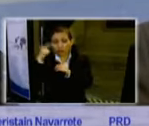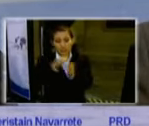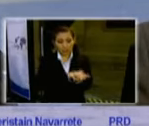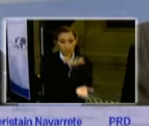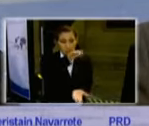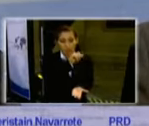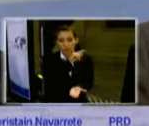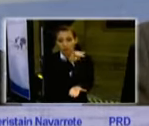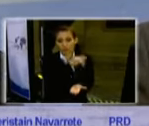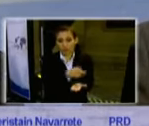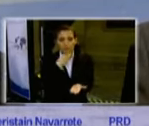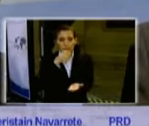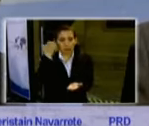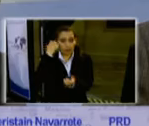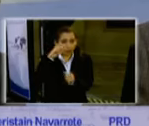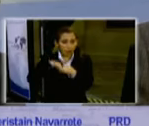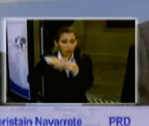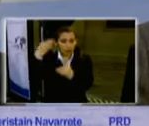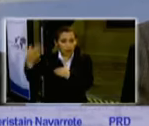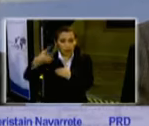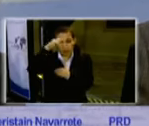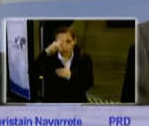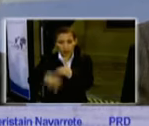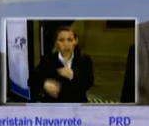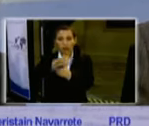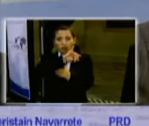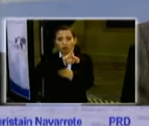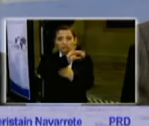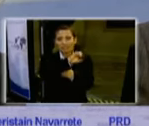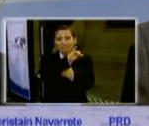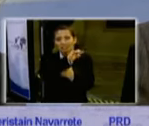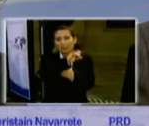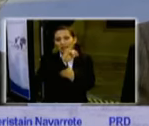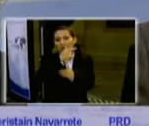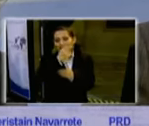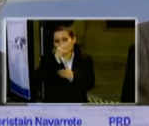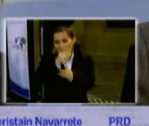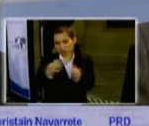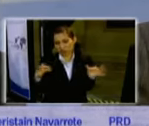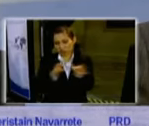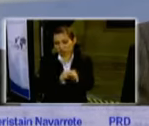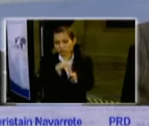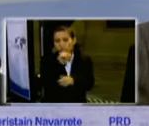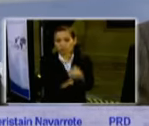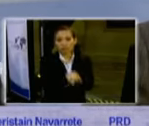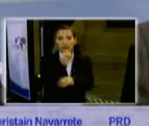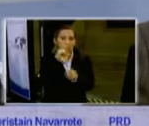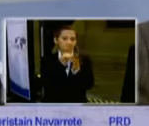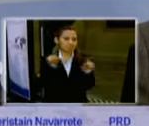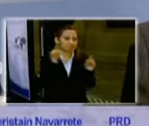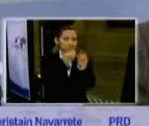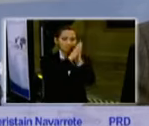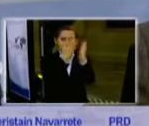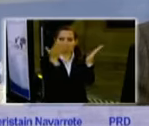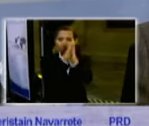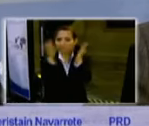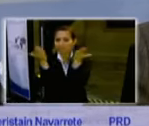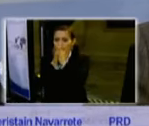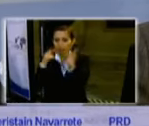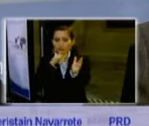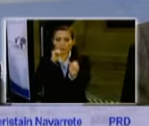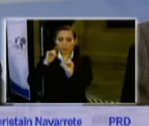Exterior de México, coordinado con José Cabra, Rosa Isabel Gaitán, y bueno, una serie de libros que también ha